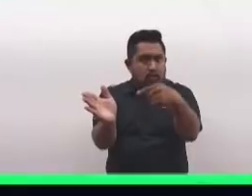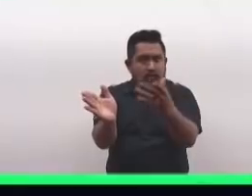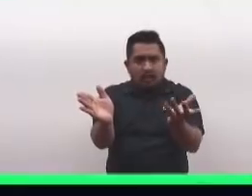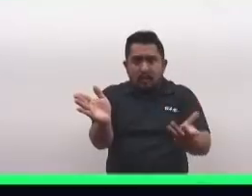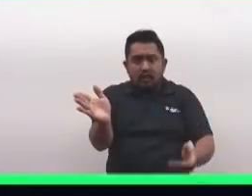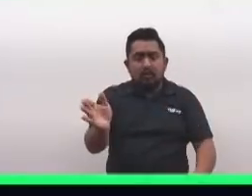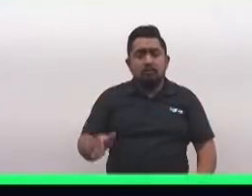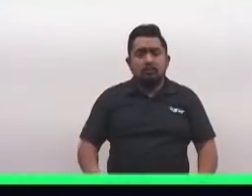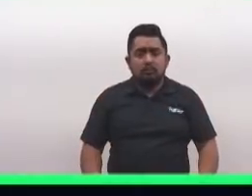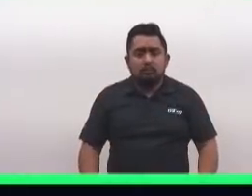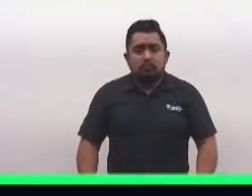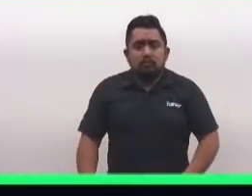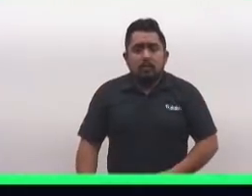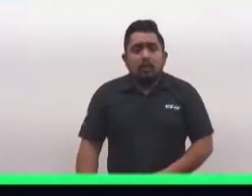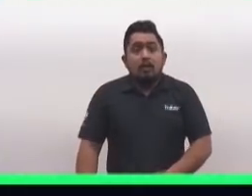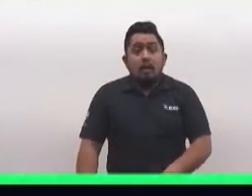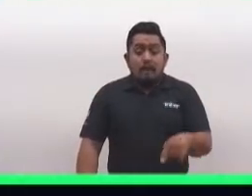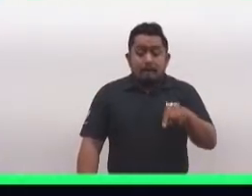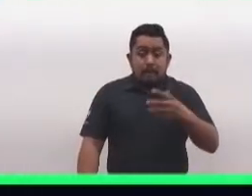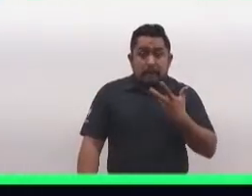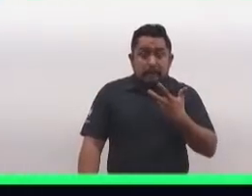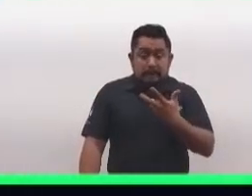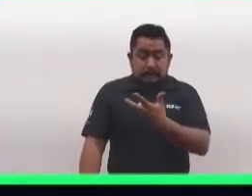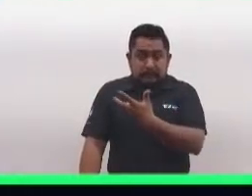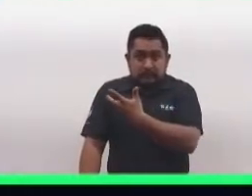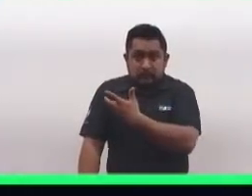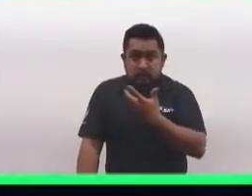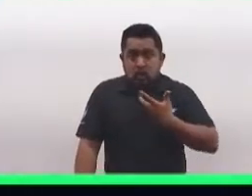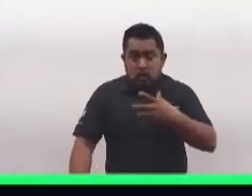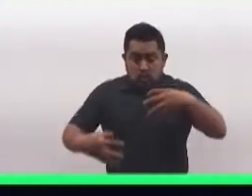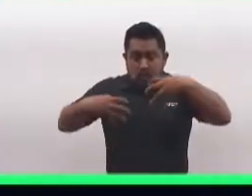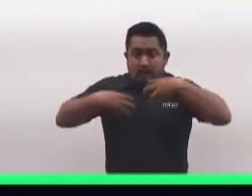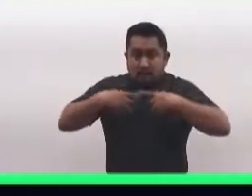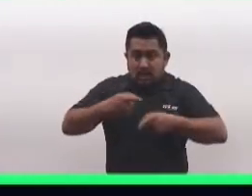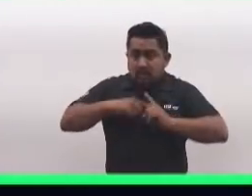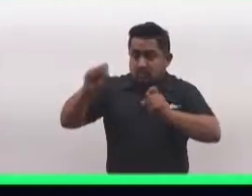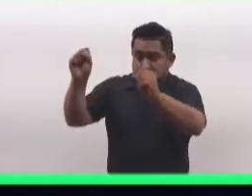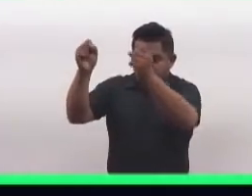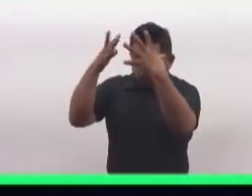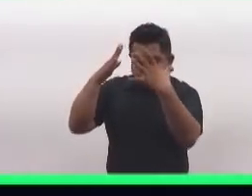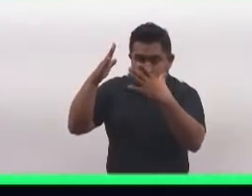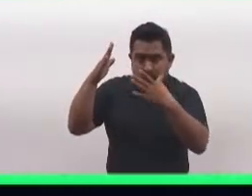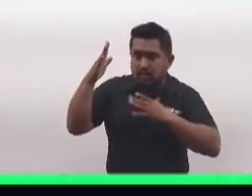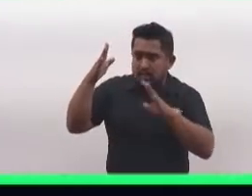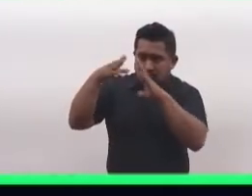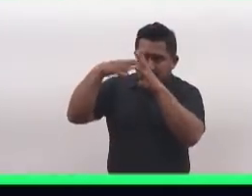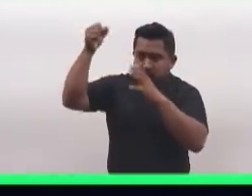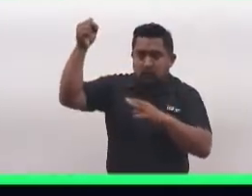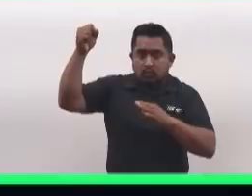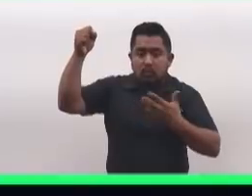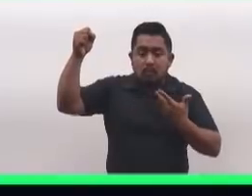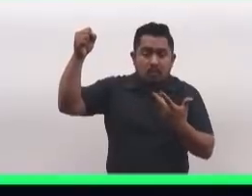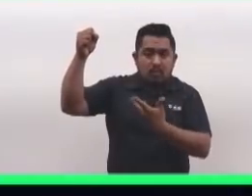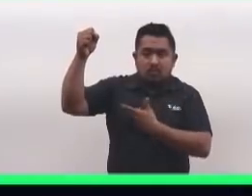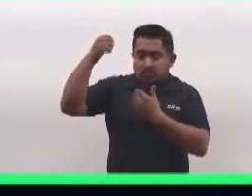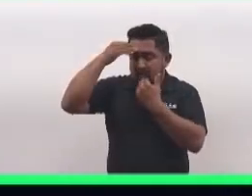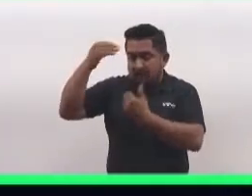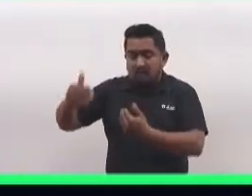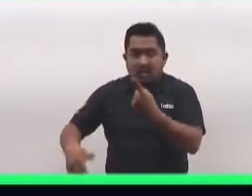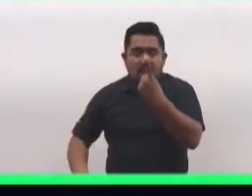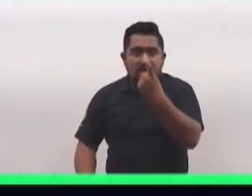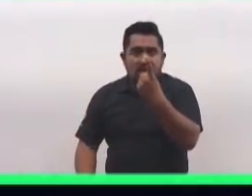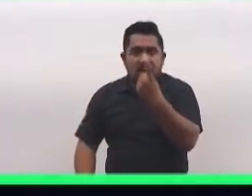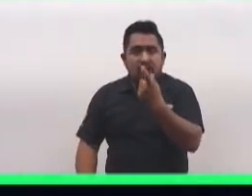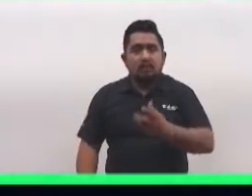a él pero muchos de nosotros no podemos degustar la vida que dios nos ha dado por la falta de obediencia